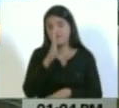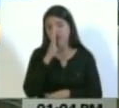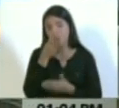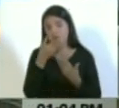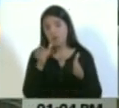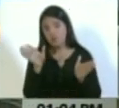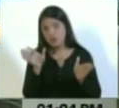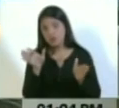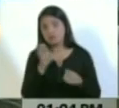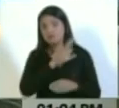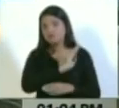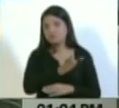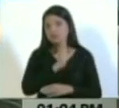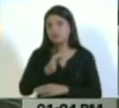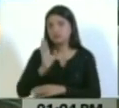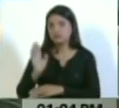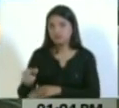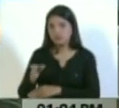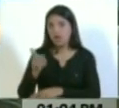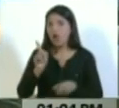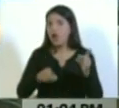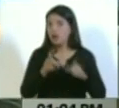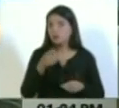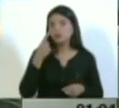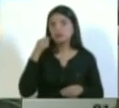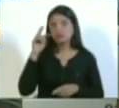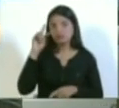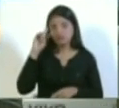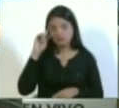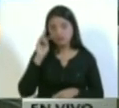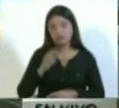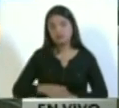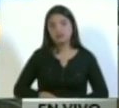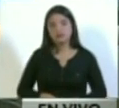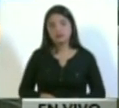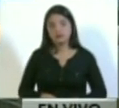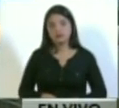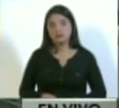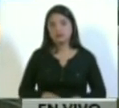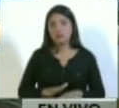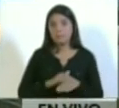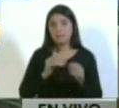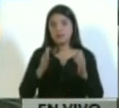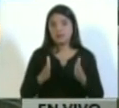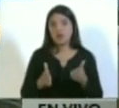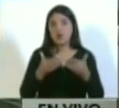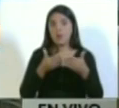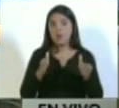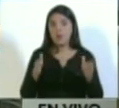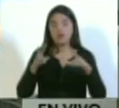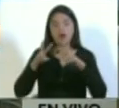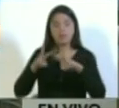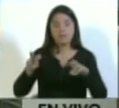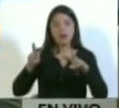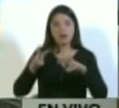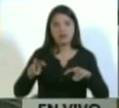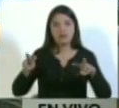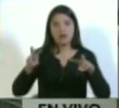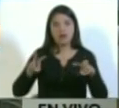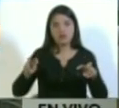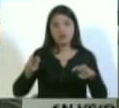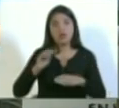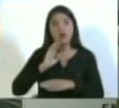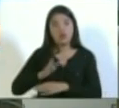Pública, sanciones administrativas, pecuniarias y disciplinarias. Ministerio Público, investigación y